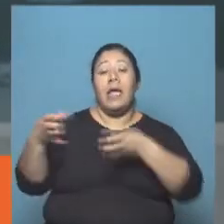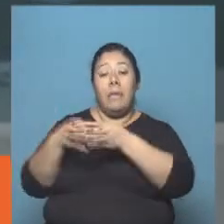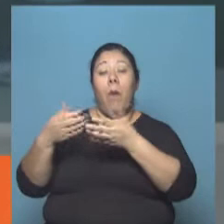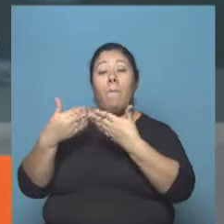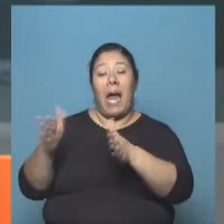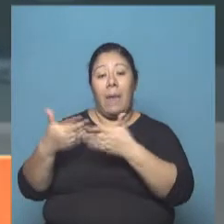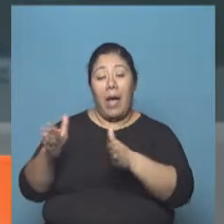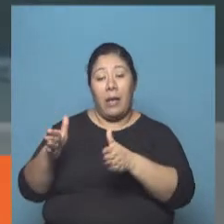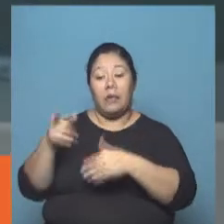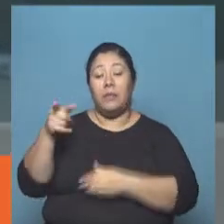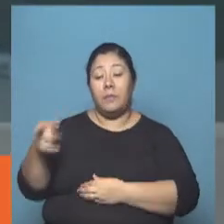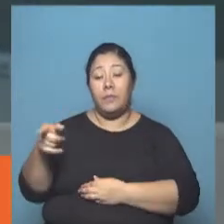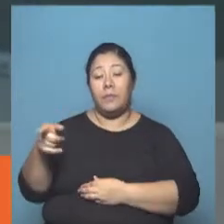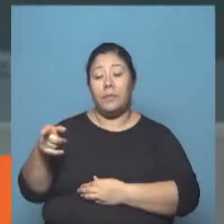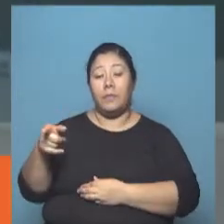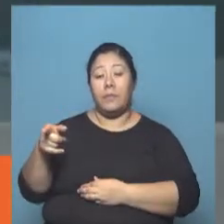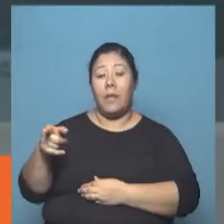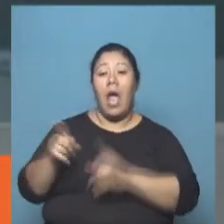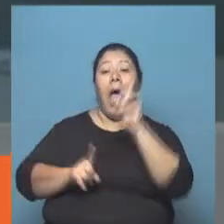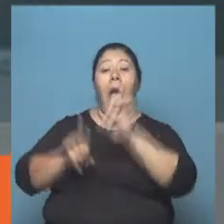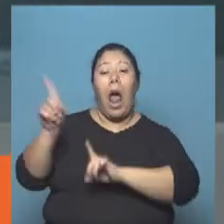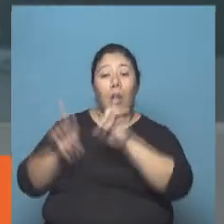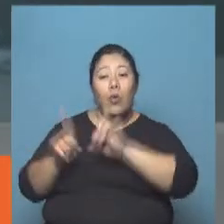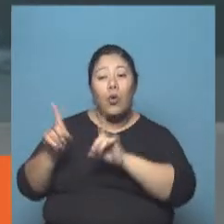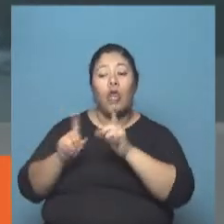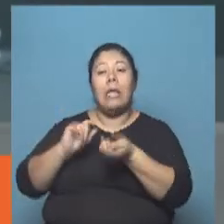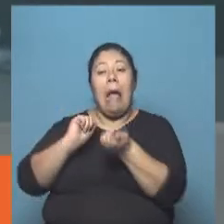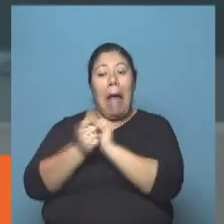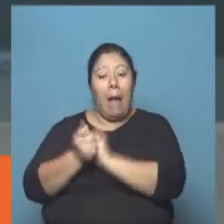modificado en algunos partidos